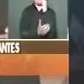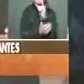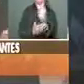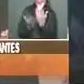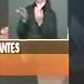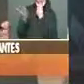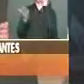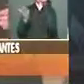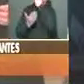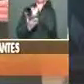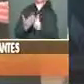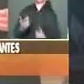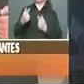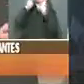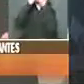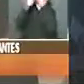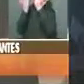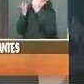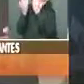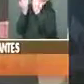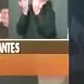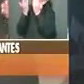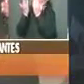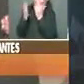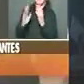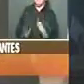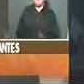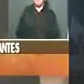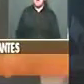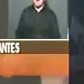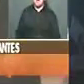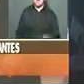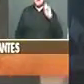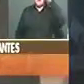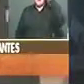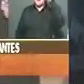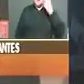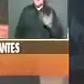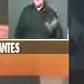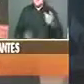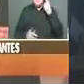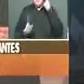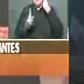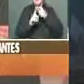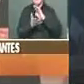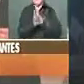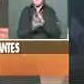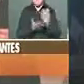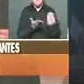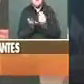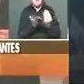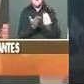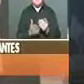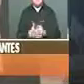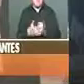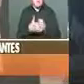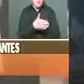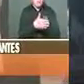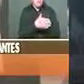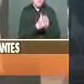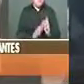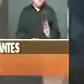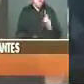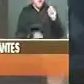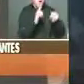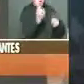para que les entregue absolutamente todo lo que piden, y en algún momento seguir combinando la forma de luchas, unos